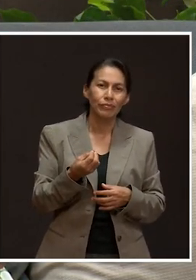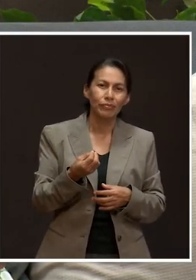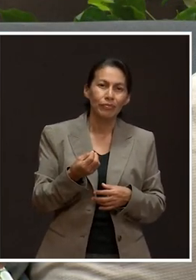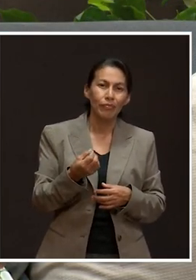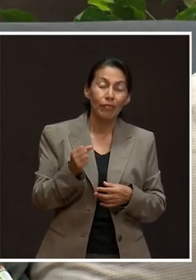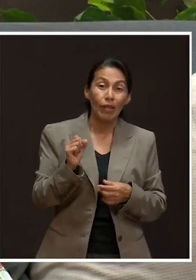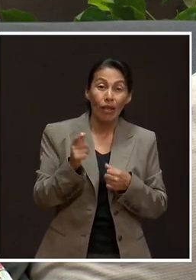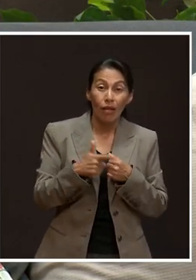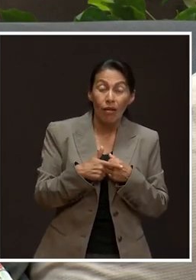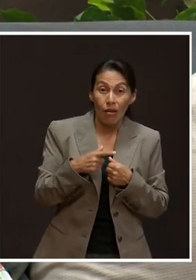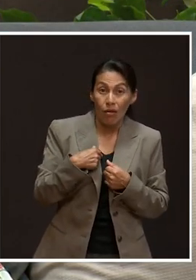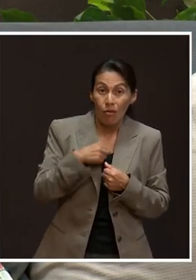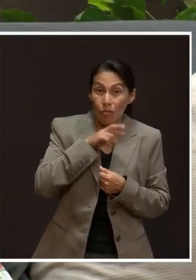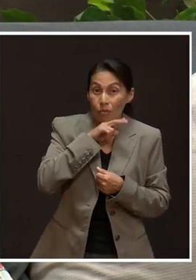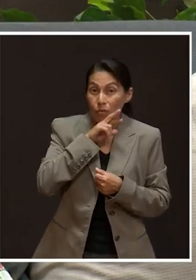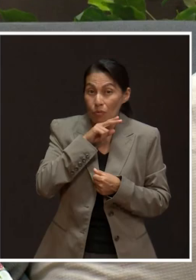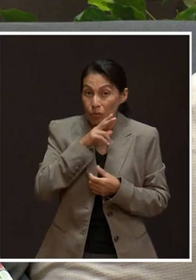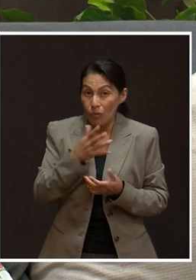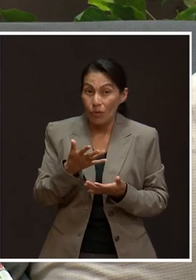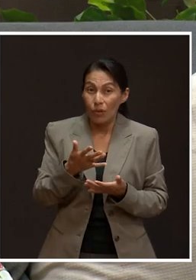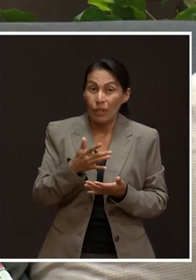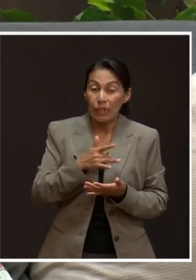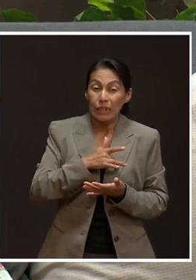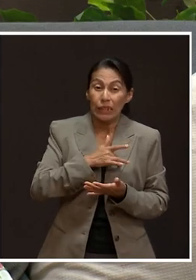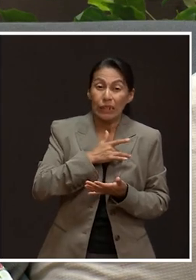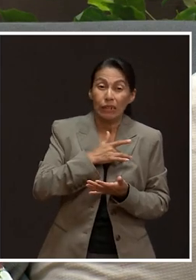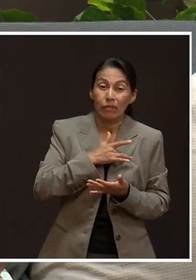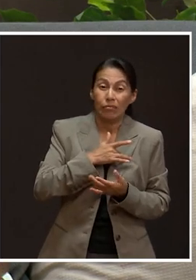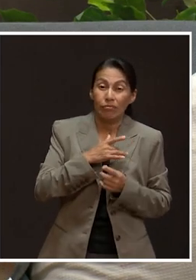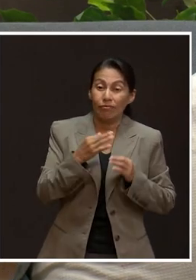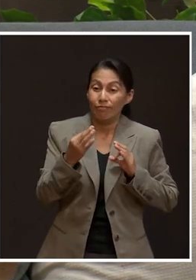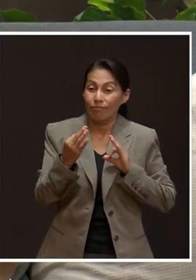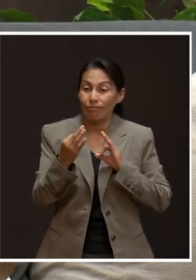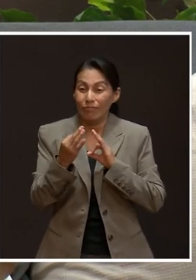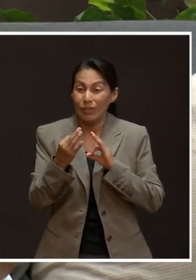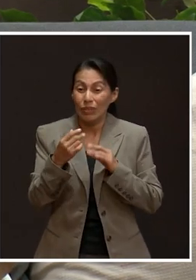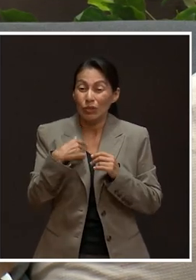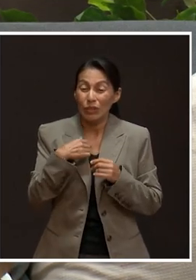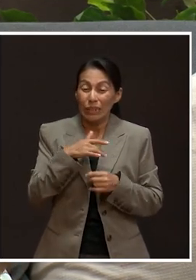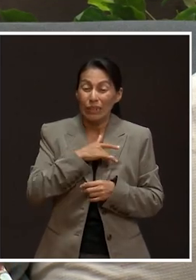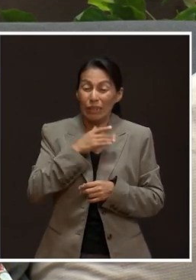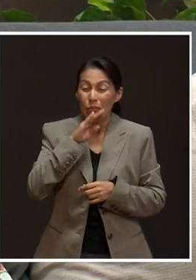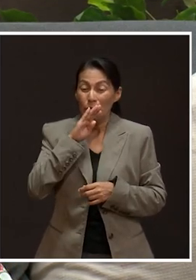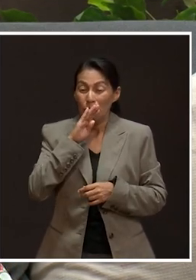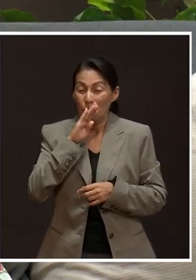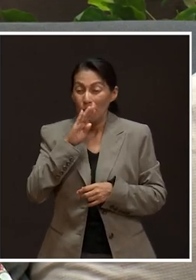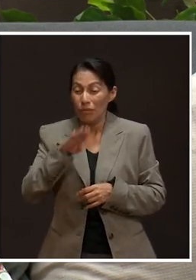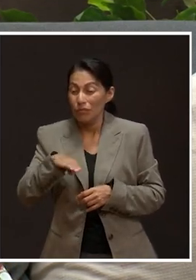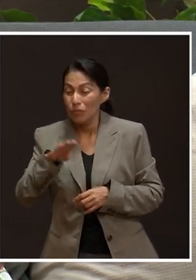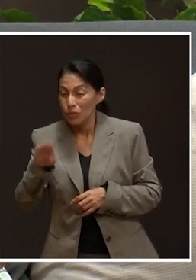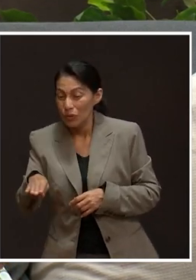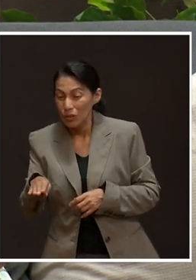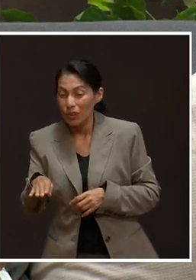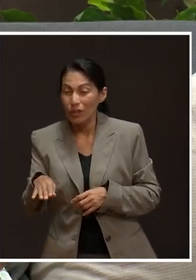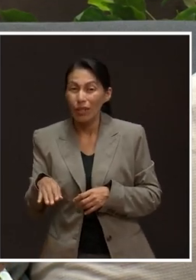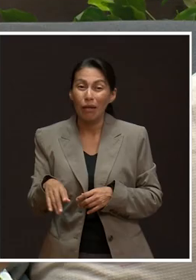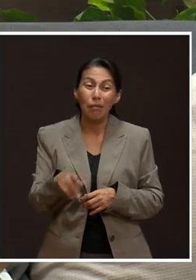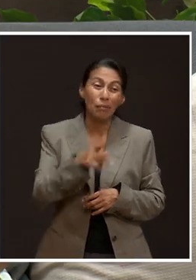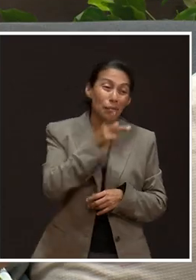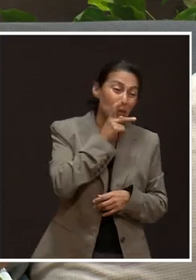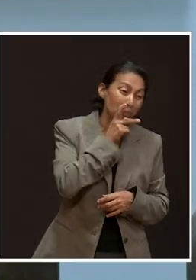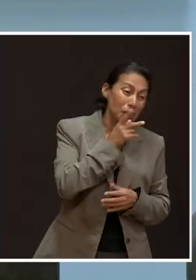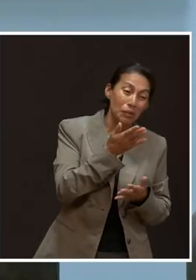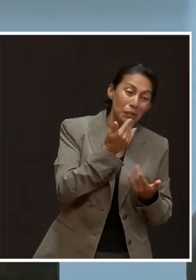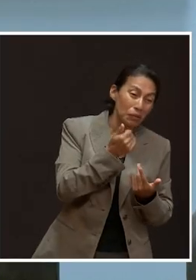que algo que a mí me preocupó y que sentí muy cerca de perder a mi mamá. Entonces si no tienes